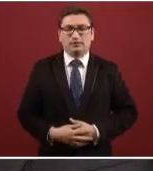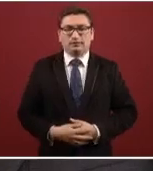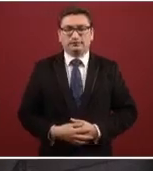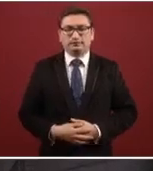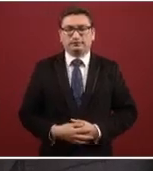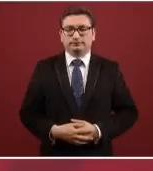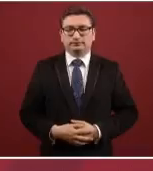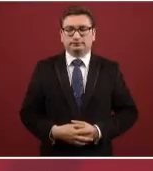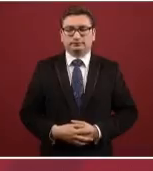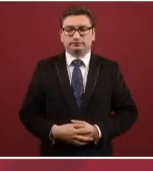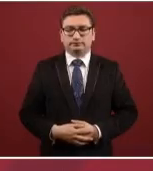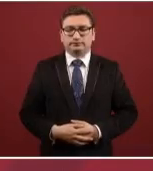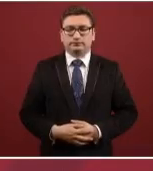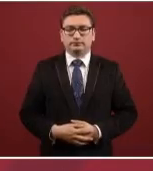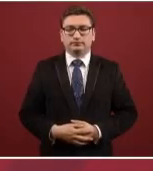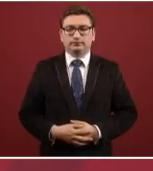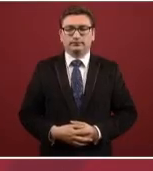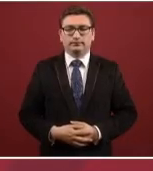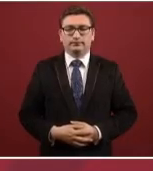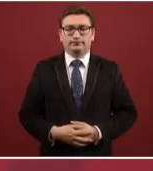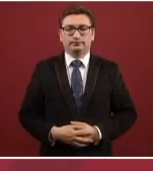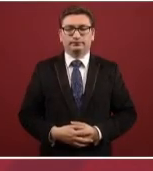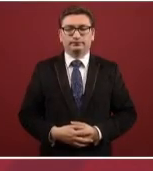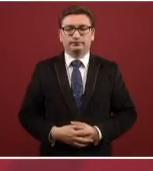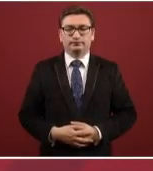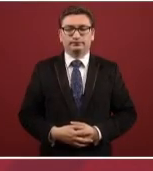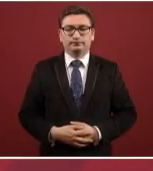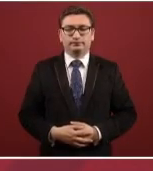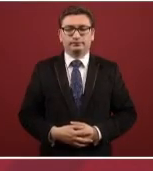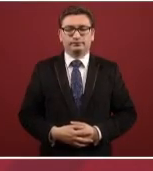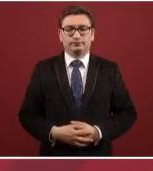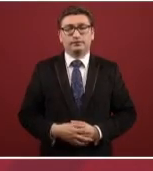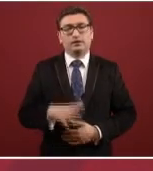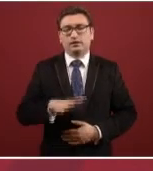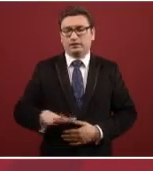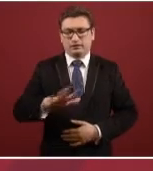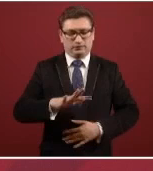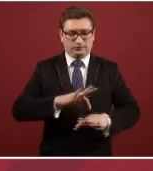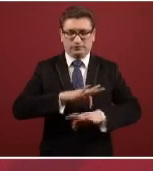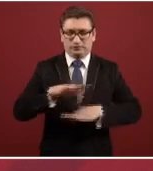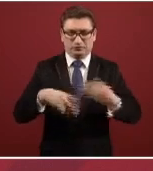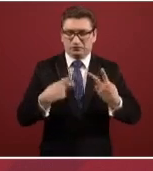apoyar a los campesinos,